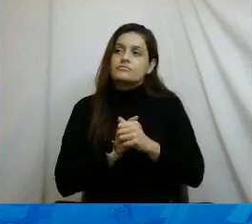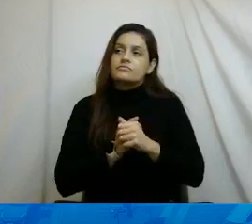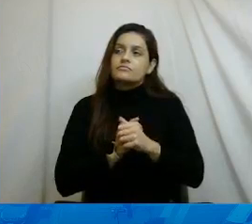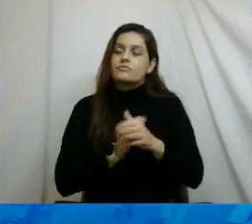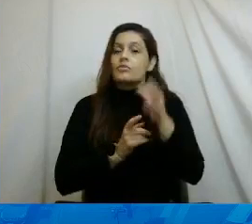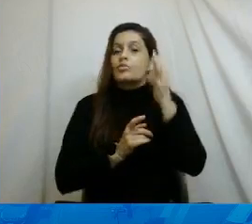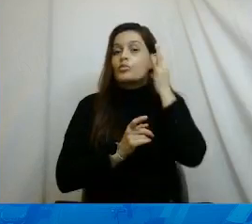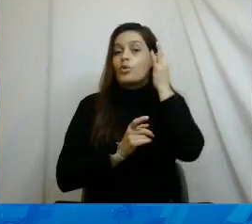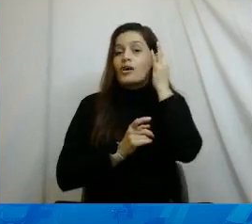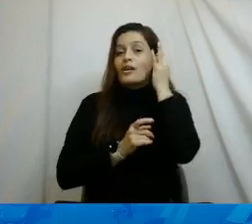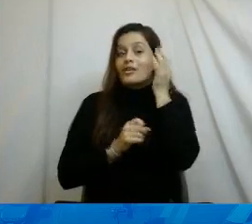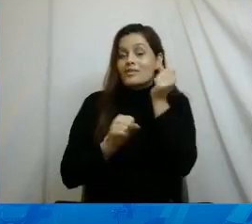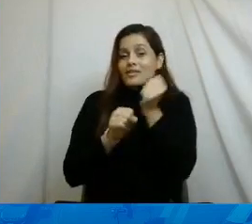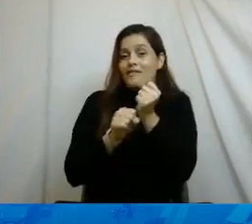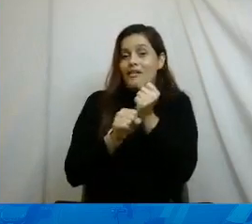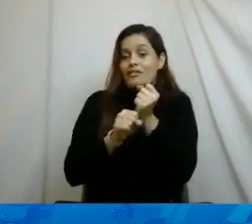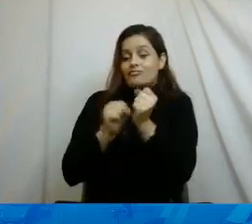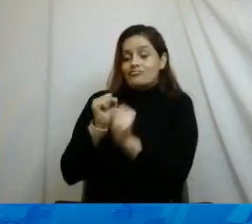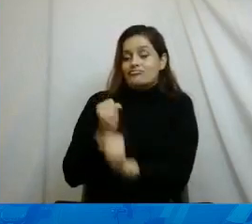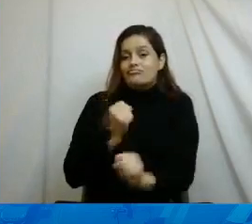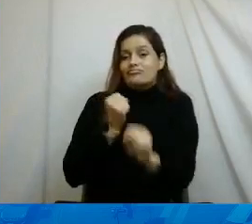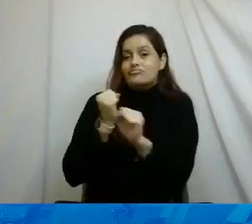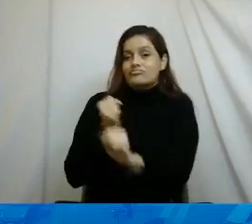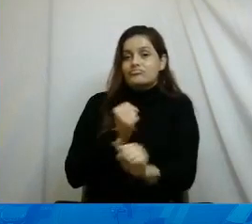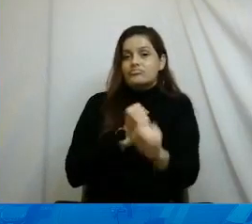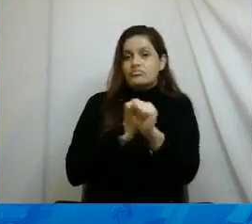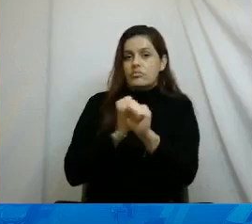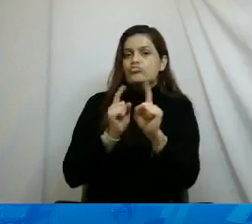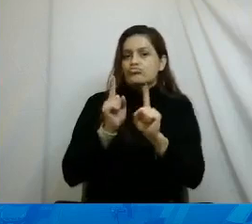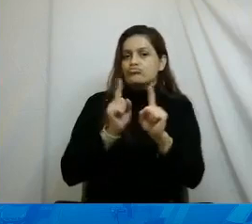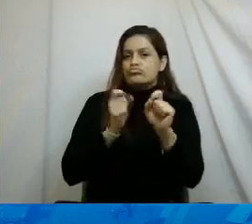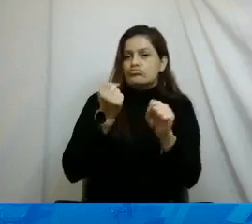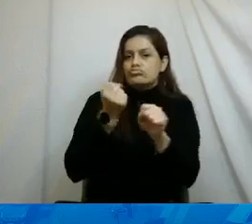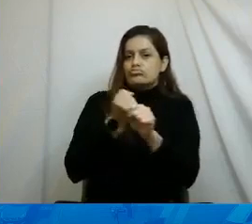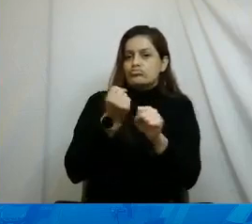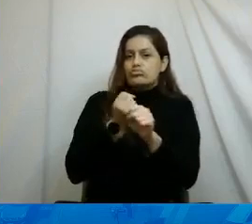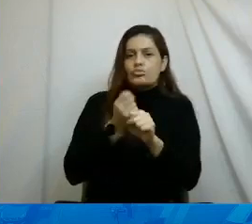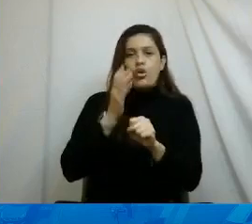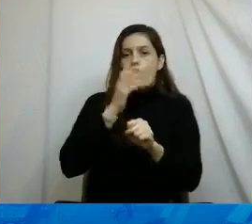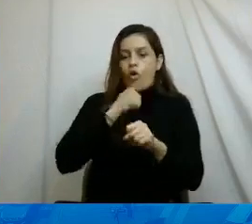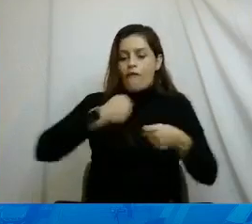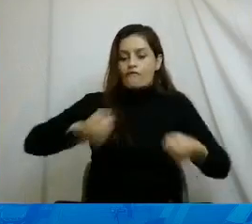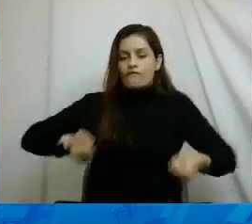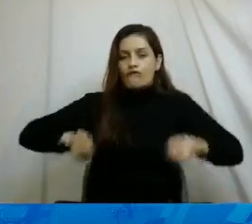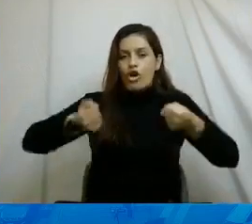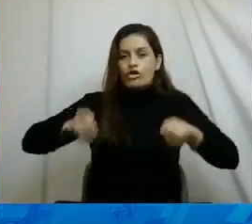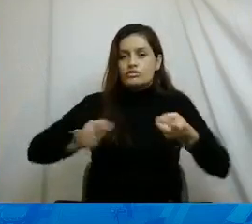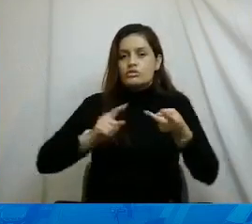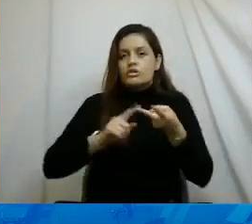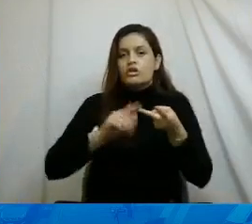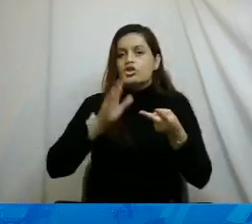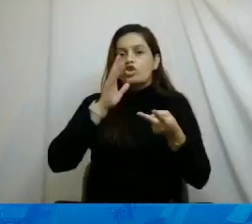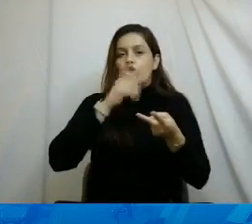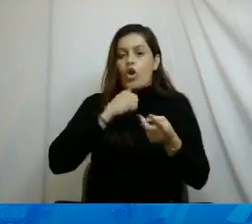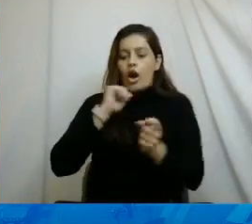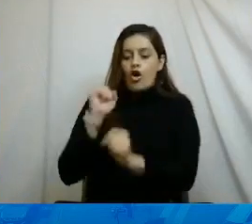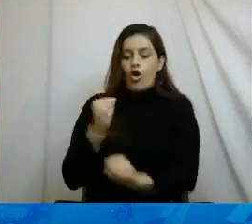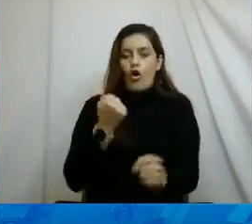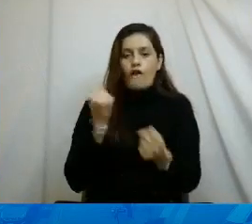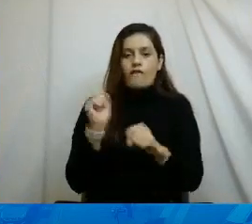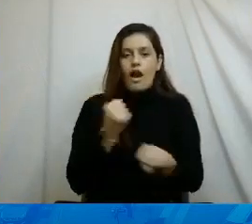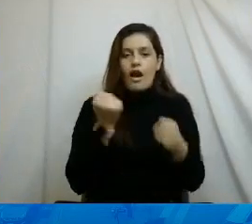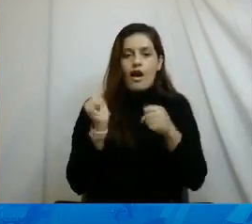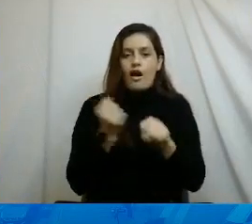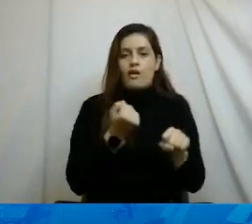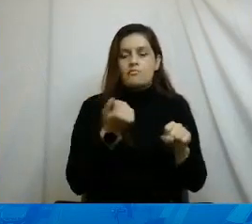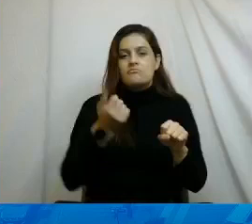trabajadoras. Entre ellas se encontraban fotografías que evidenciaban que no tenían bolsas ni escobas adecuadas. Y